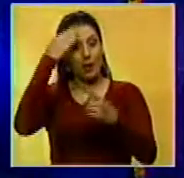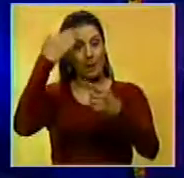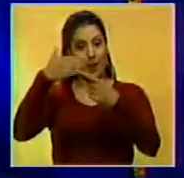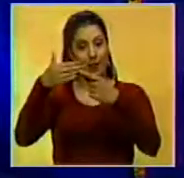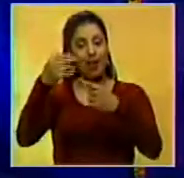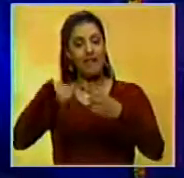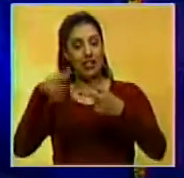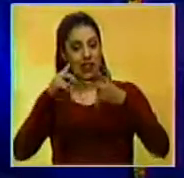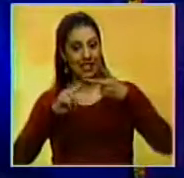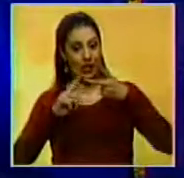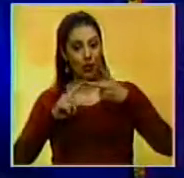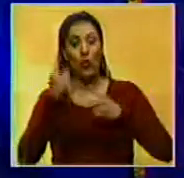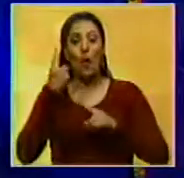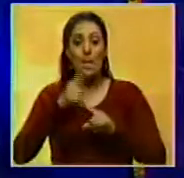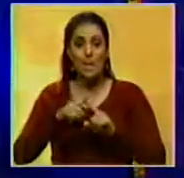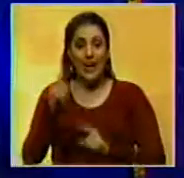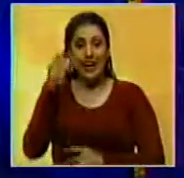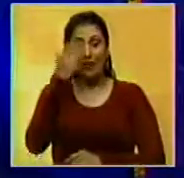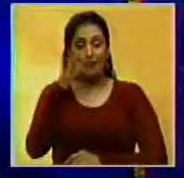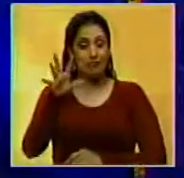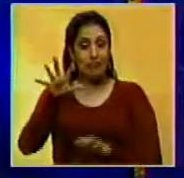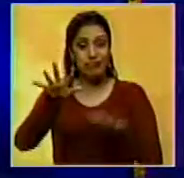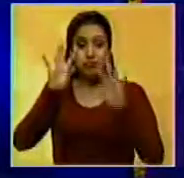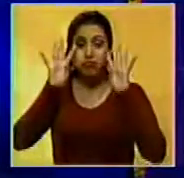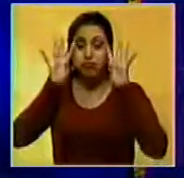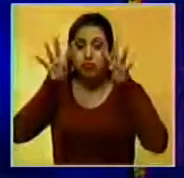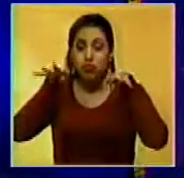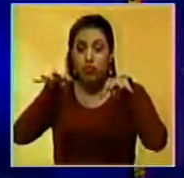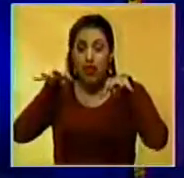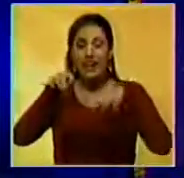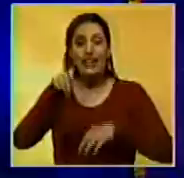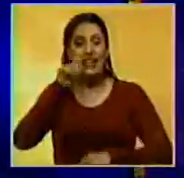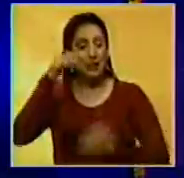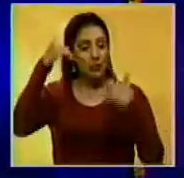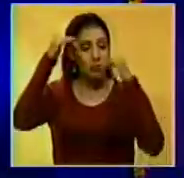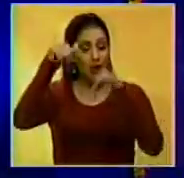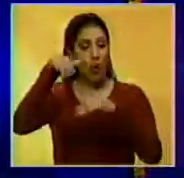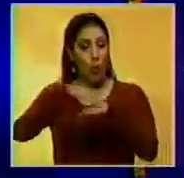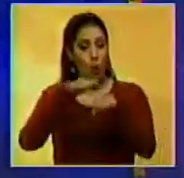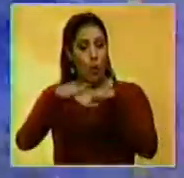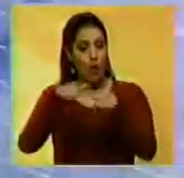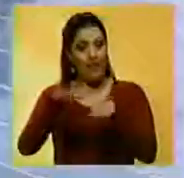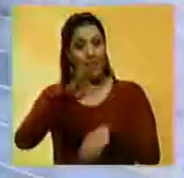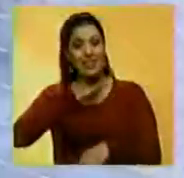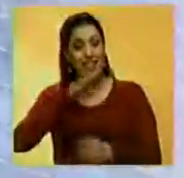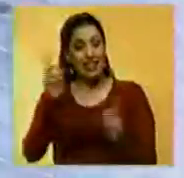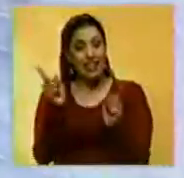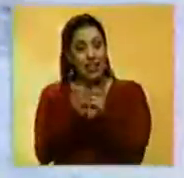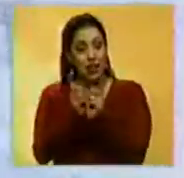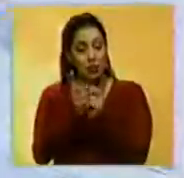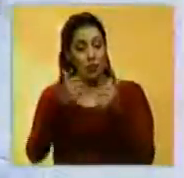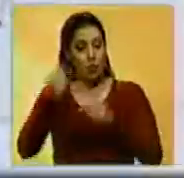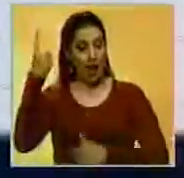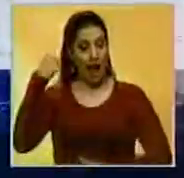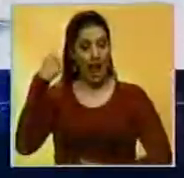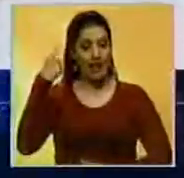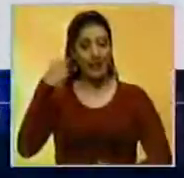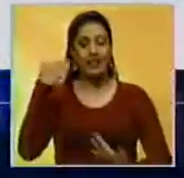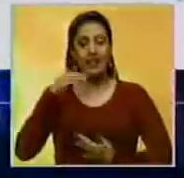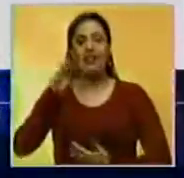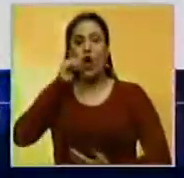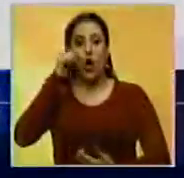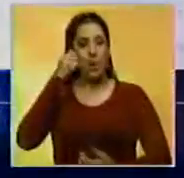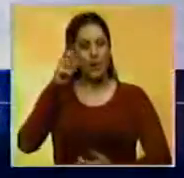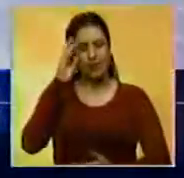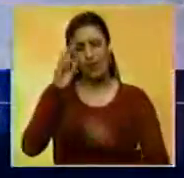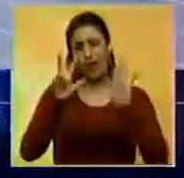Pajón. Pero sin duda quien acaparó las atenciones, las miradas este día jueves, pasando ya al resumen de lo que fue la jornada de ayer, Usain Bolt, que se